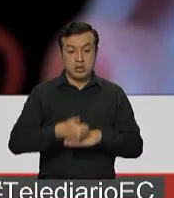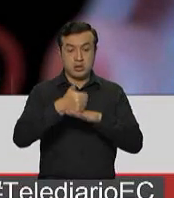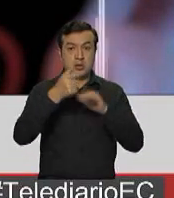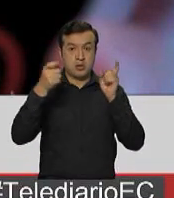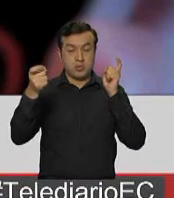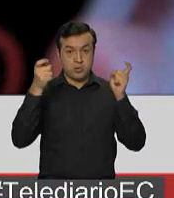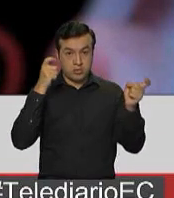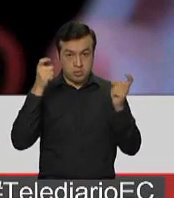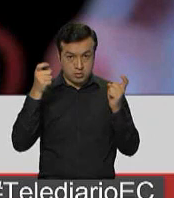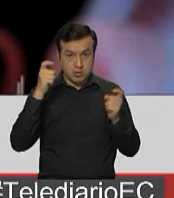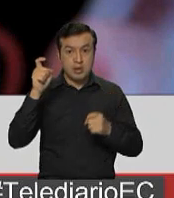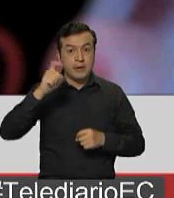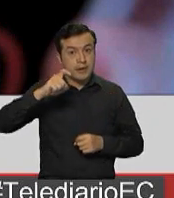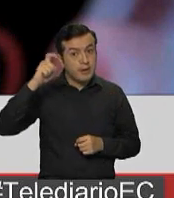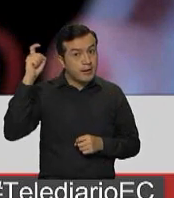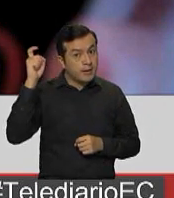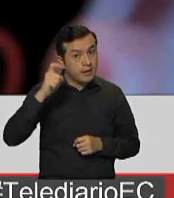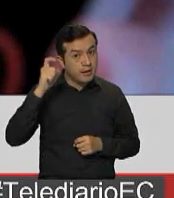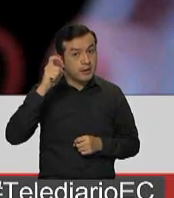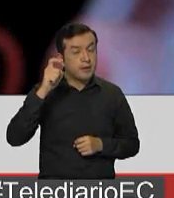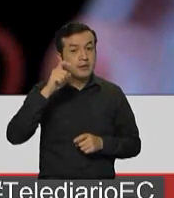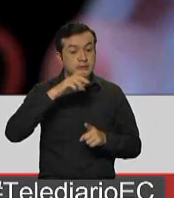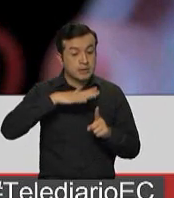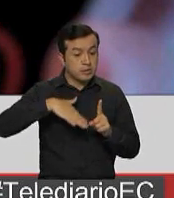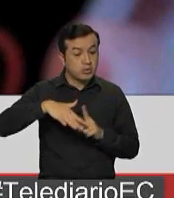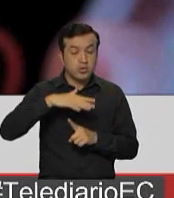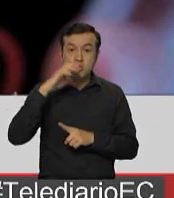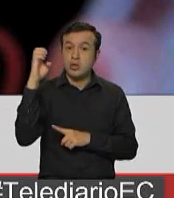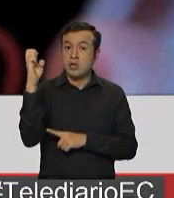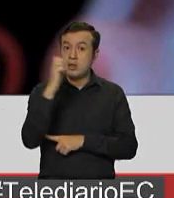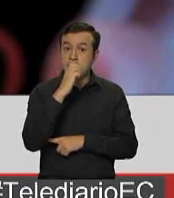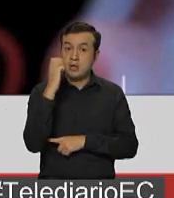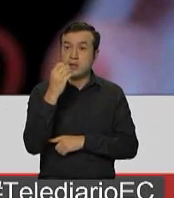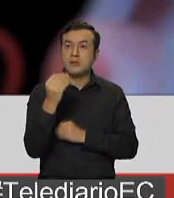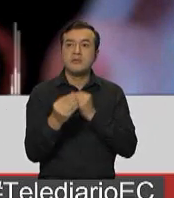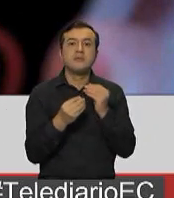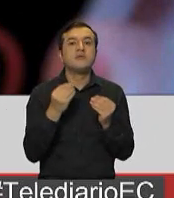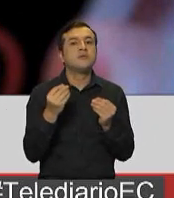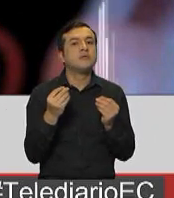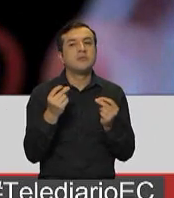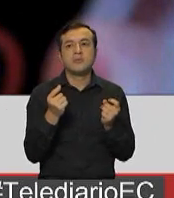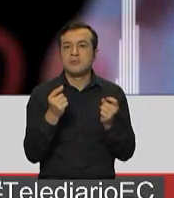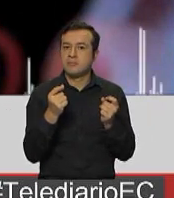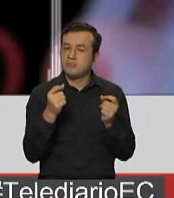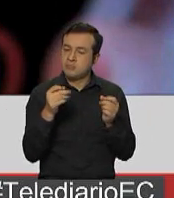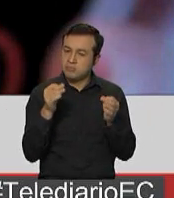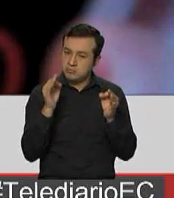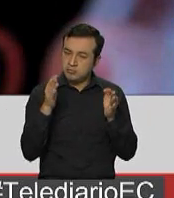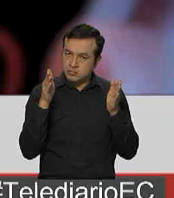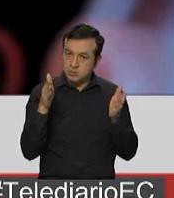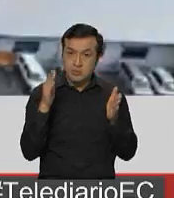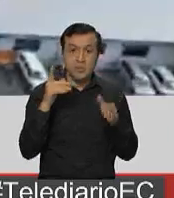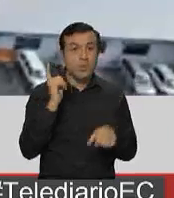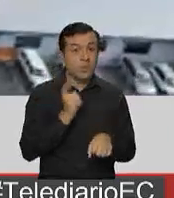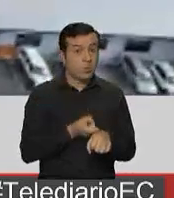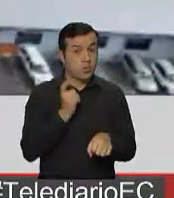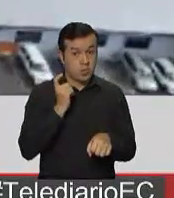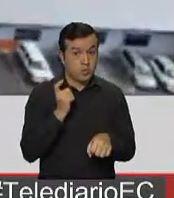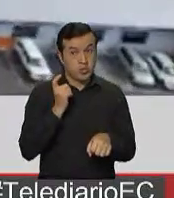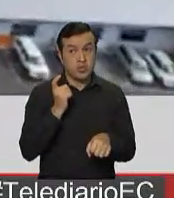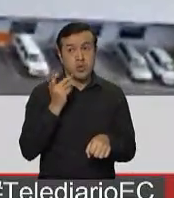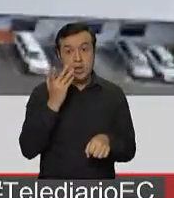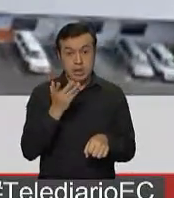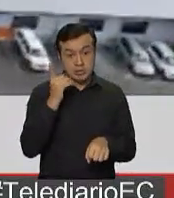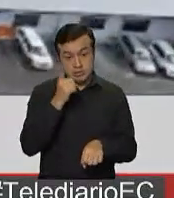control deben, en una situación de emergencia, ser más exigentes y más duros. Ese nivel